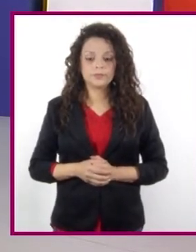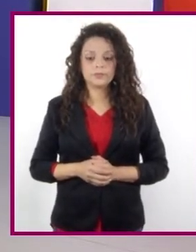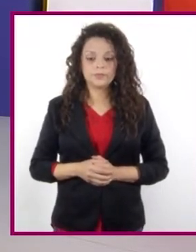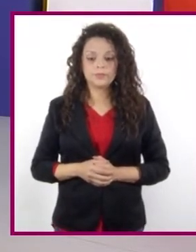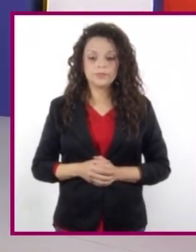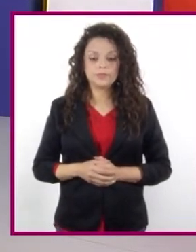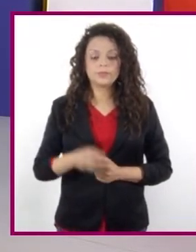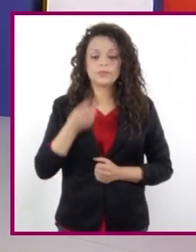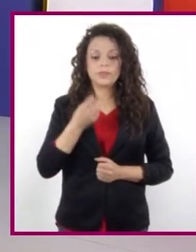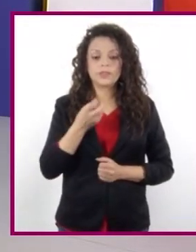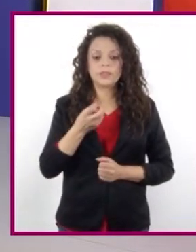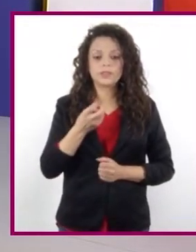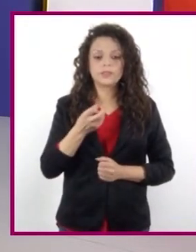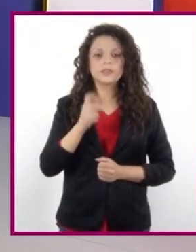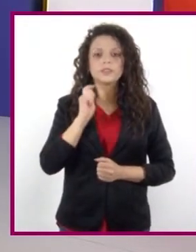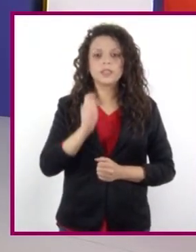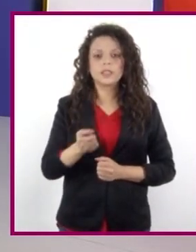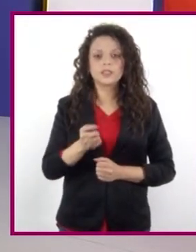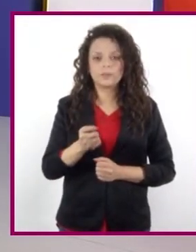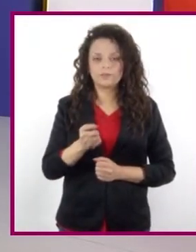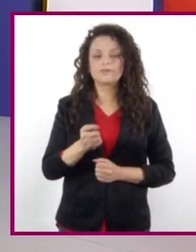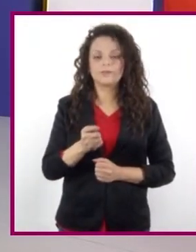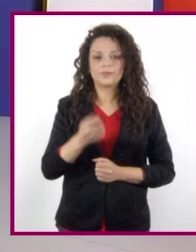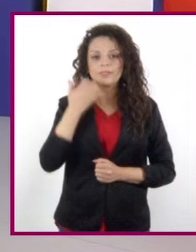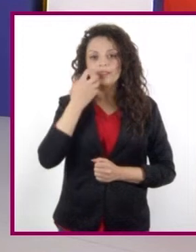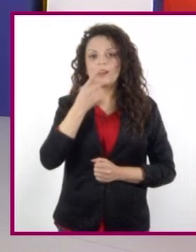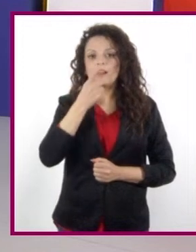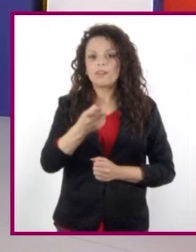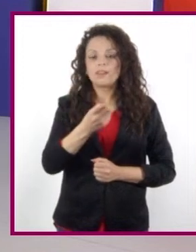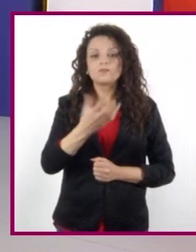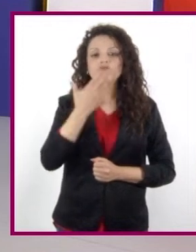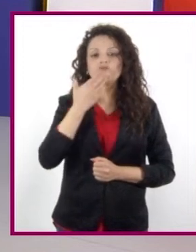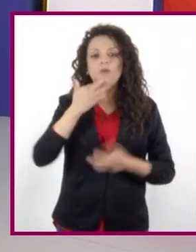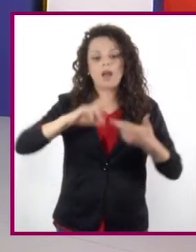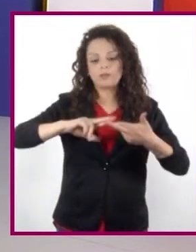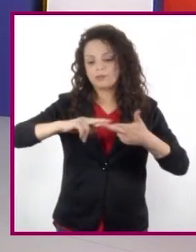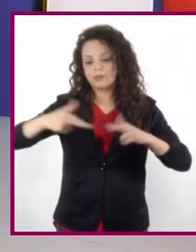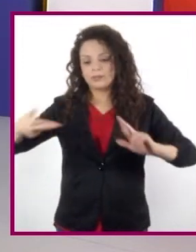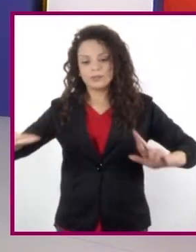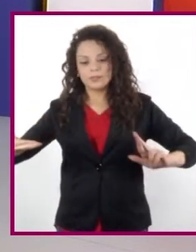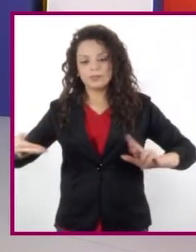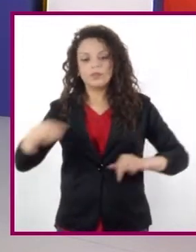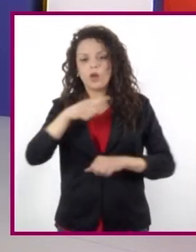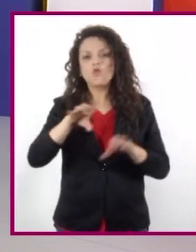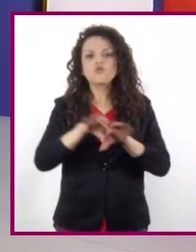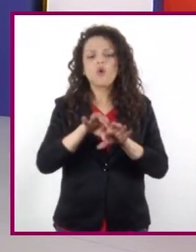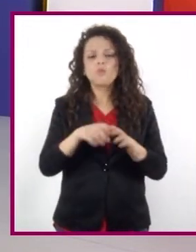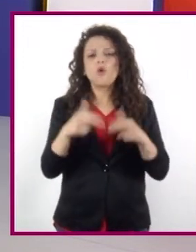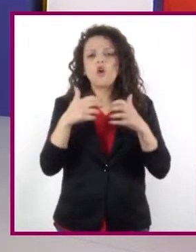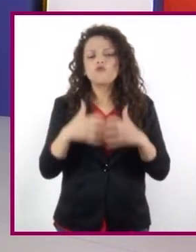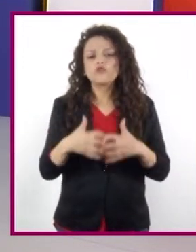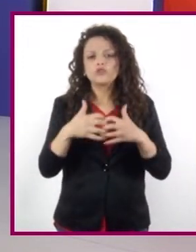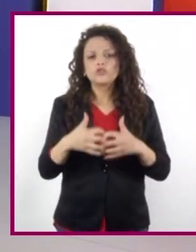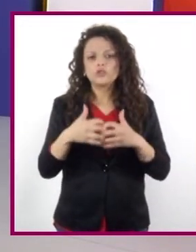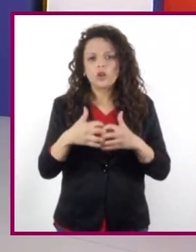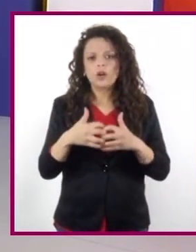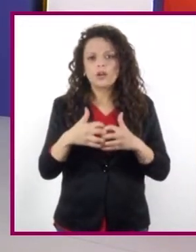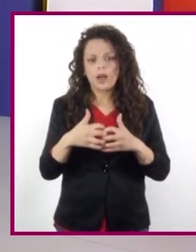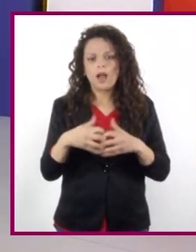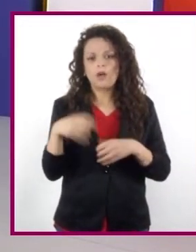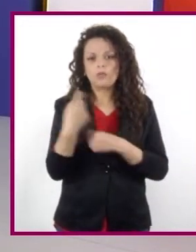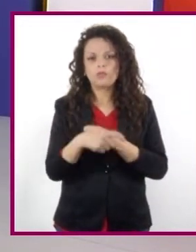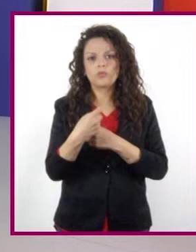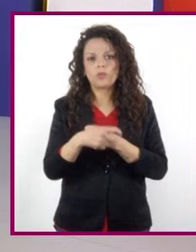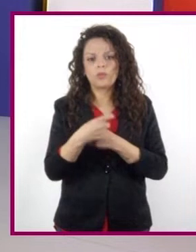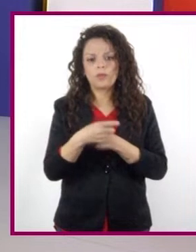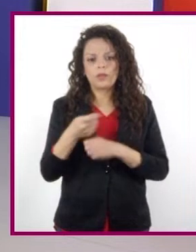Este nos denota la parte inalámbrica. Este funciona con sistema inalámbrico,